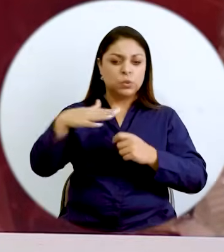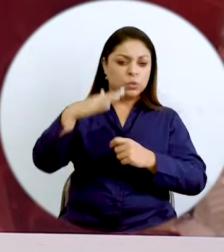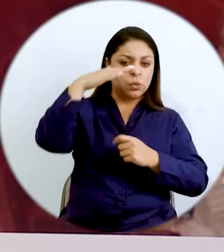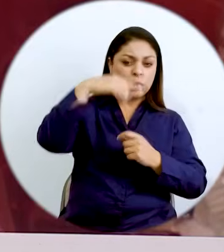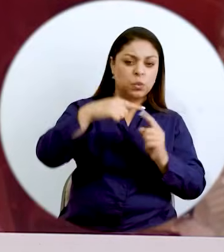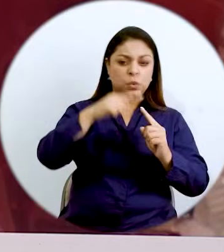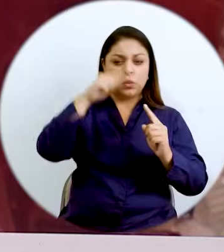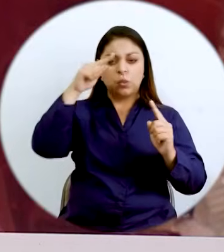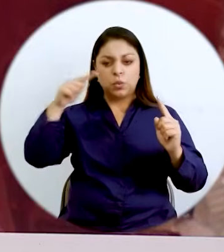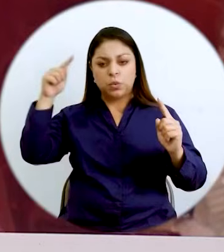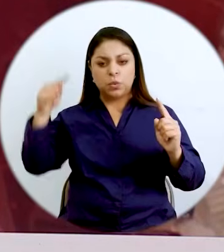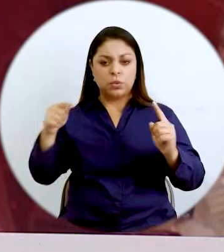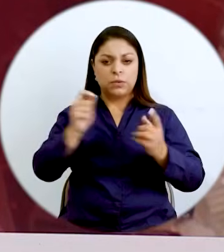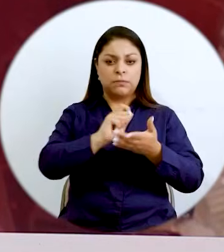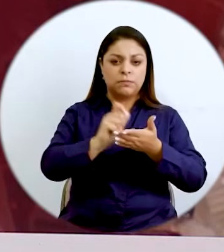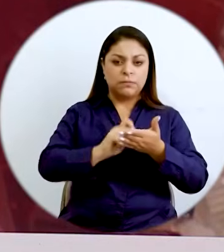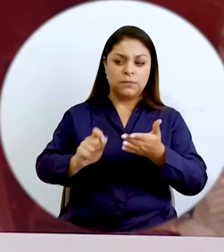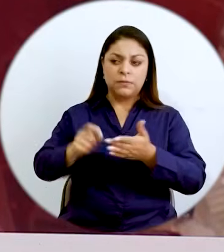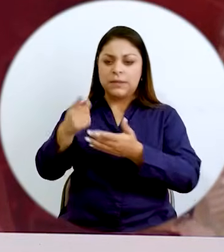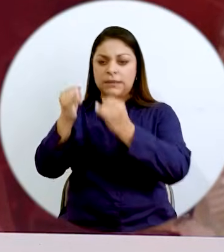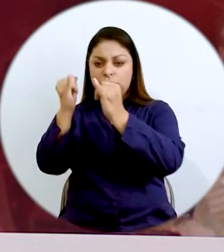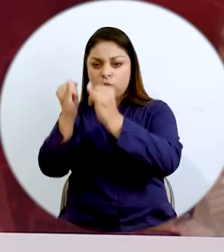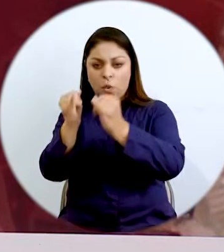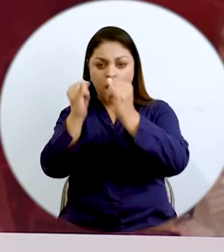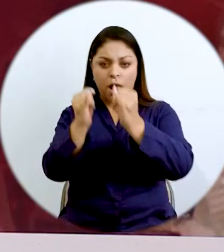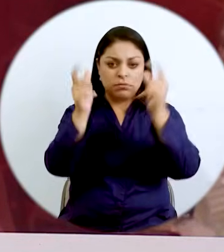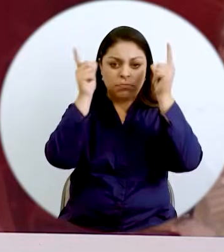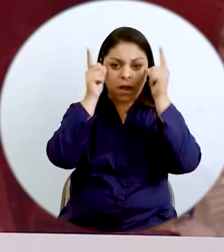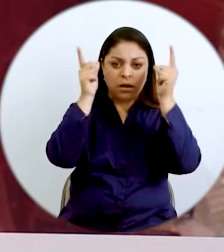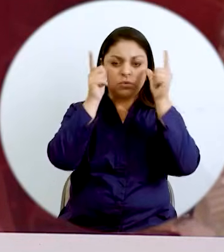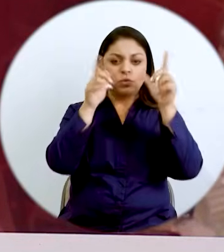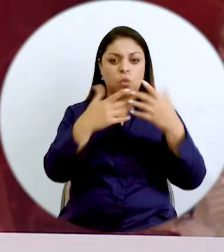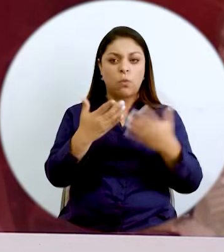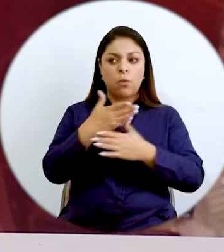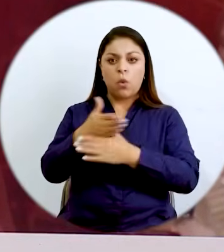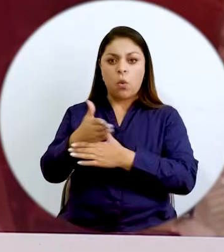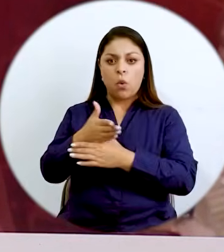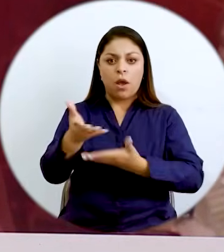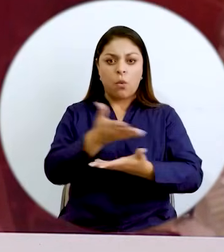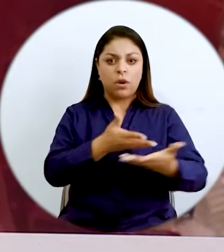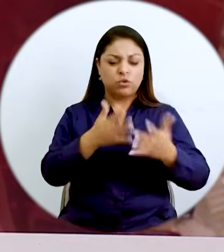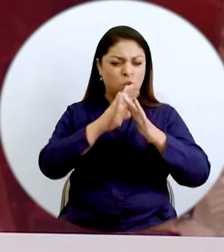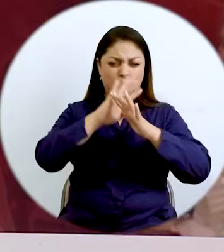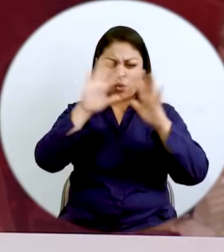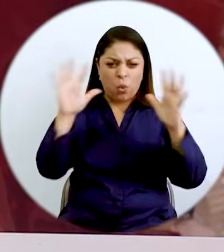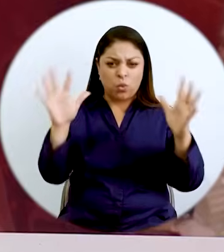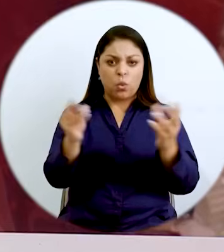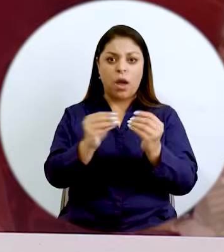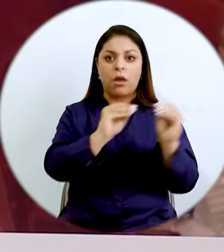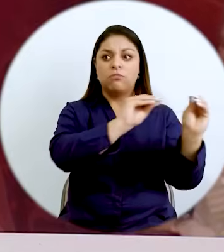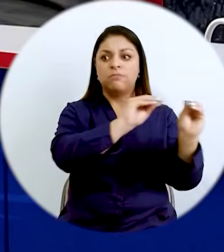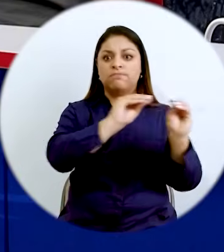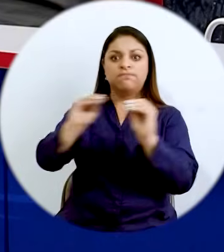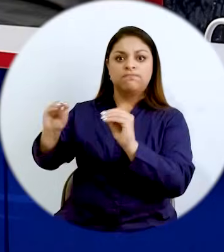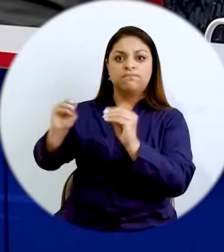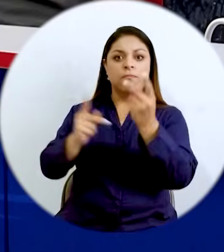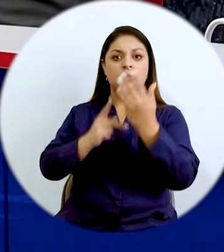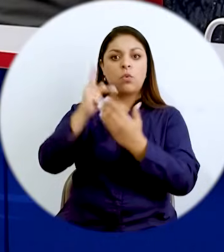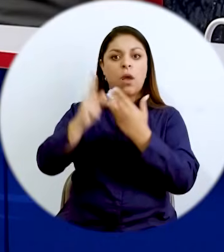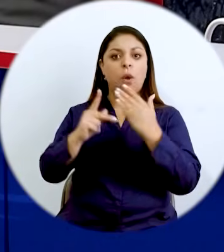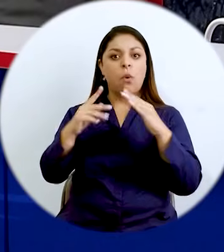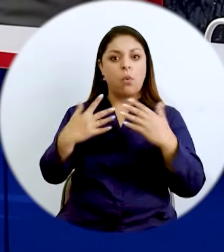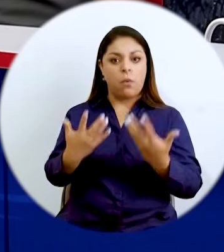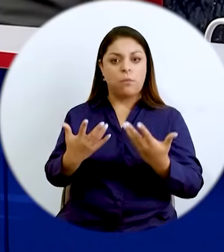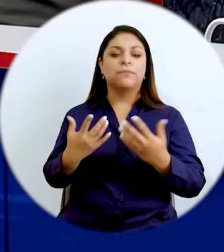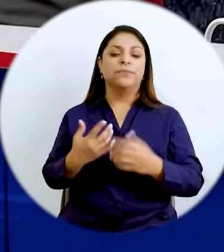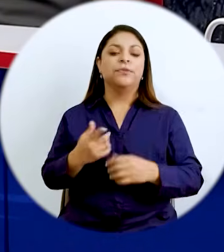ficha de esas de papel, los datos individuales de vacas, de colaboradores, etcétera. Pero ¿cómo transformar eso al programa VAMP? Entonces,